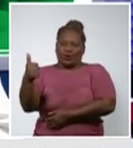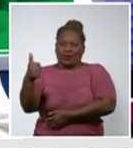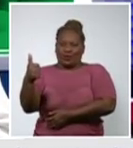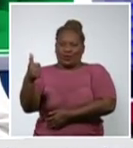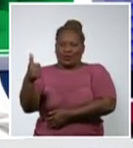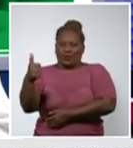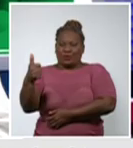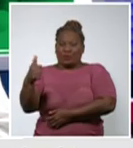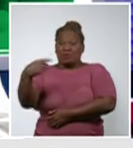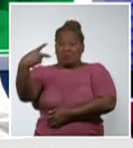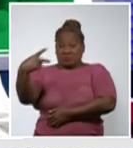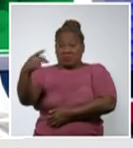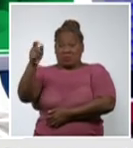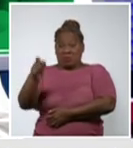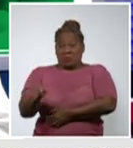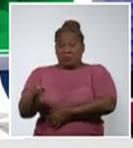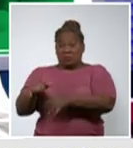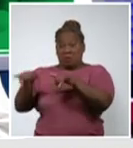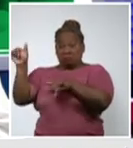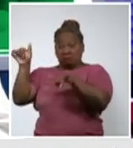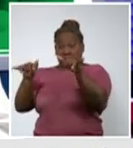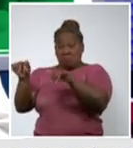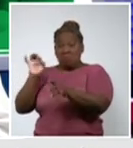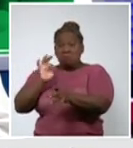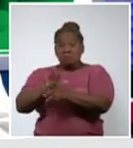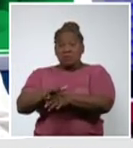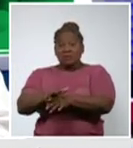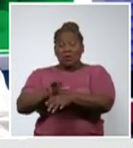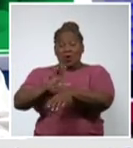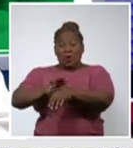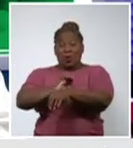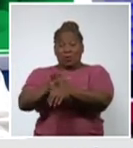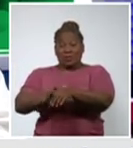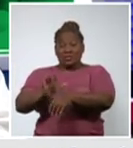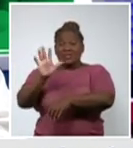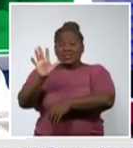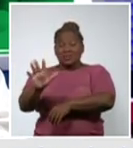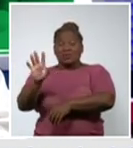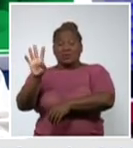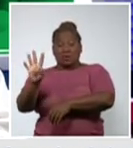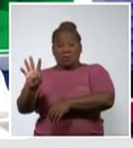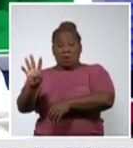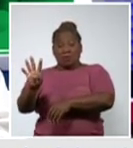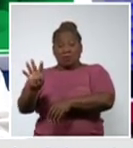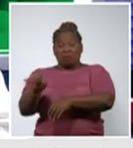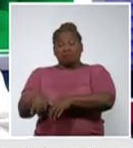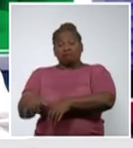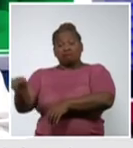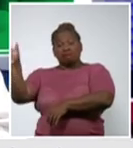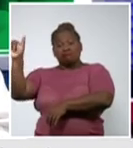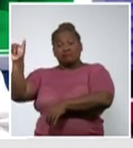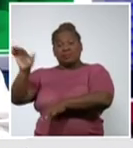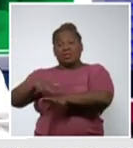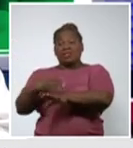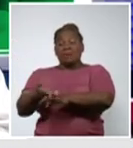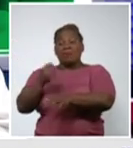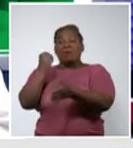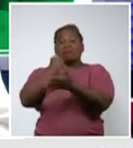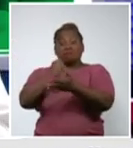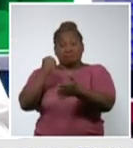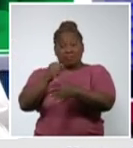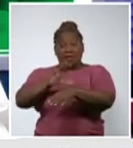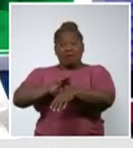2 personas que se evacuaron al inicio de la pandemia, 54 retornados después de ser diagnosticados, y